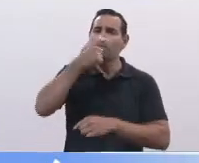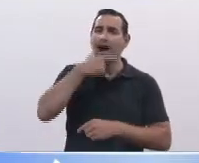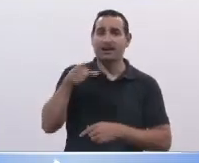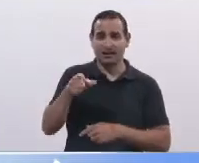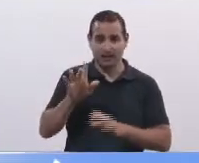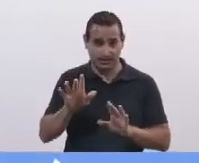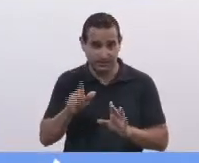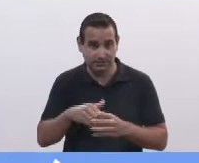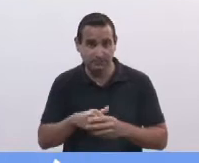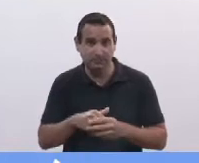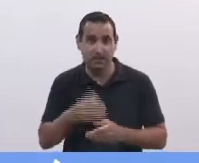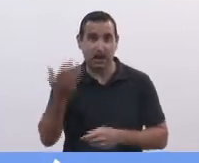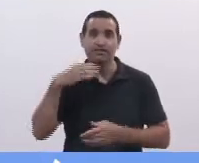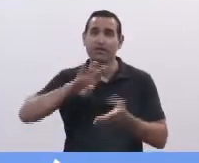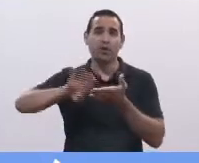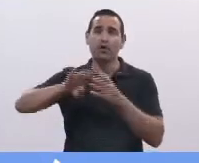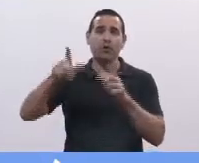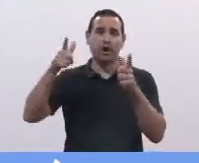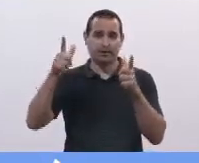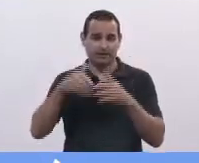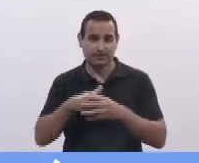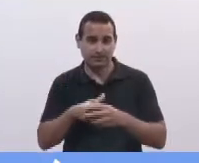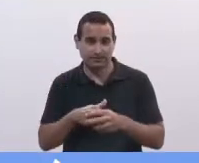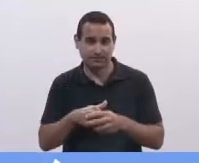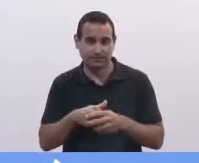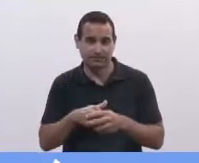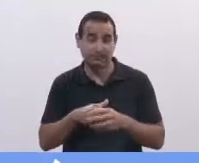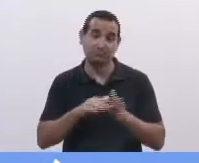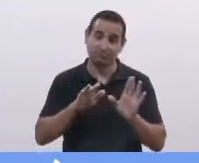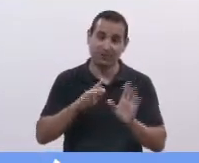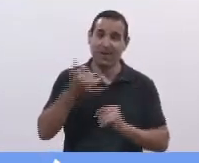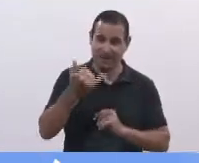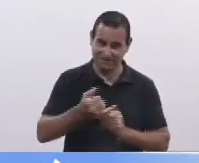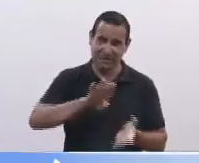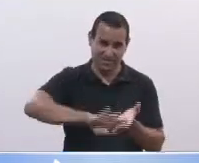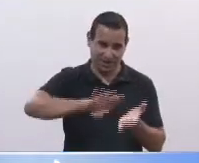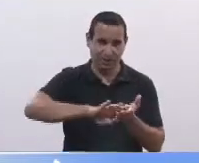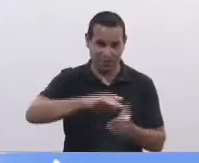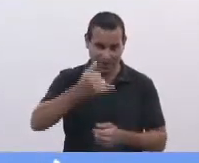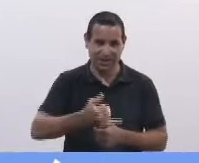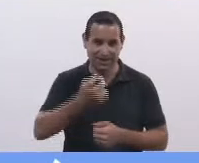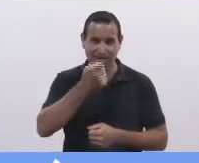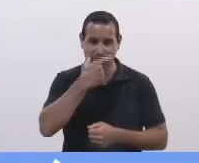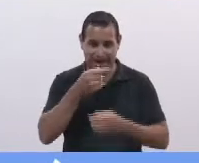Macri. No había deuda antes. Sin embargo, había deuda